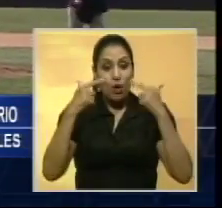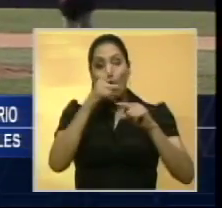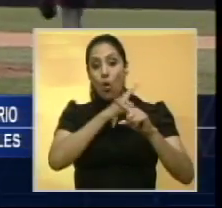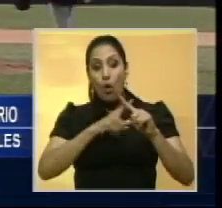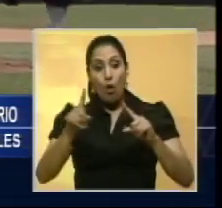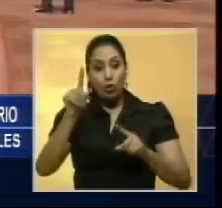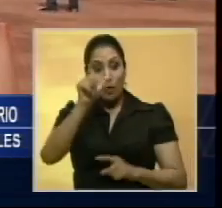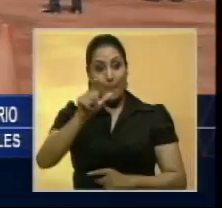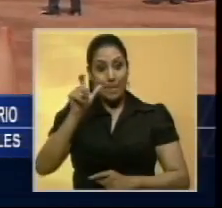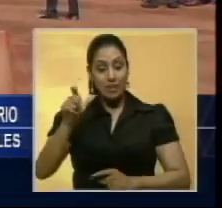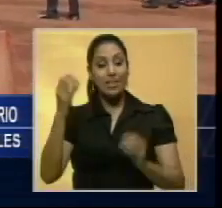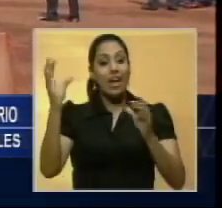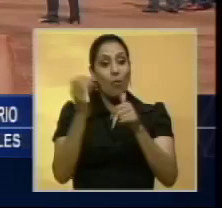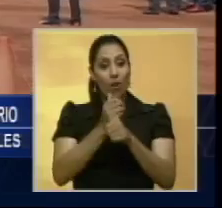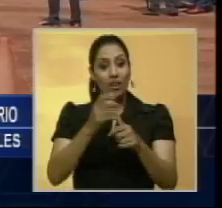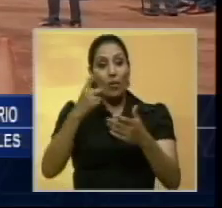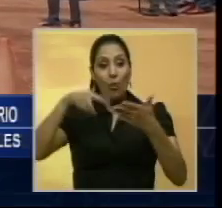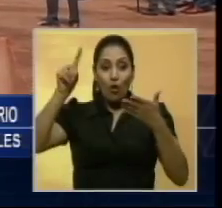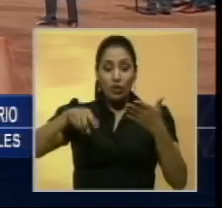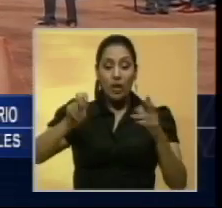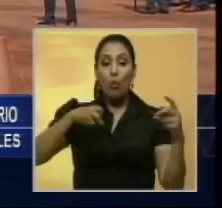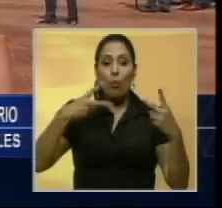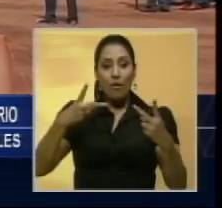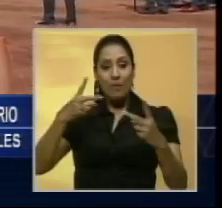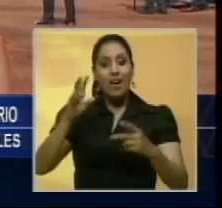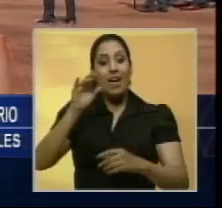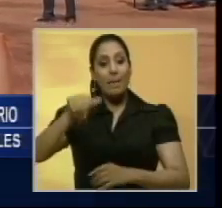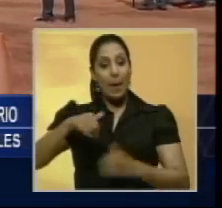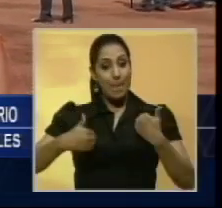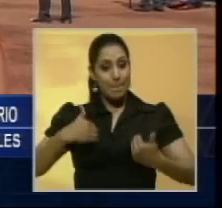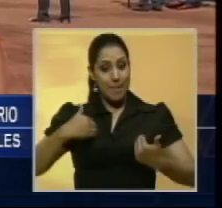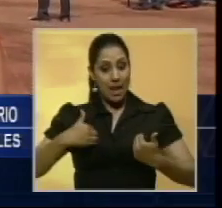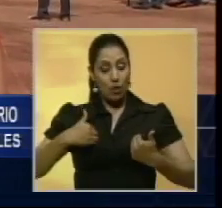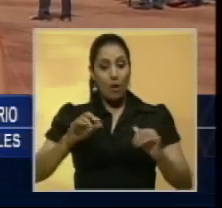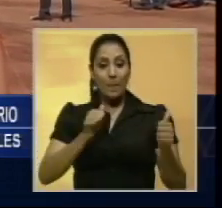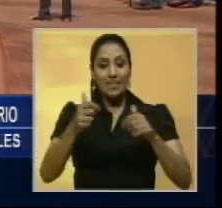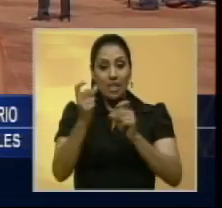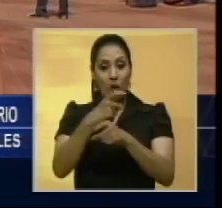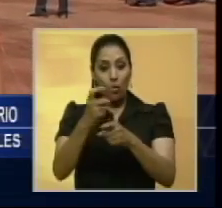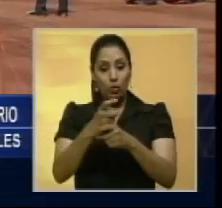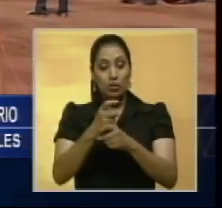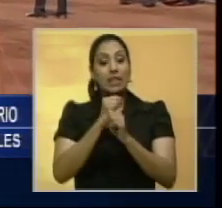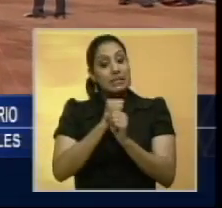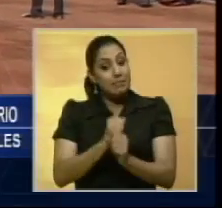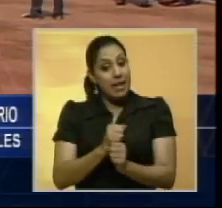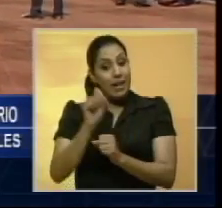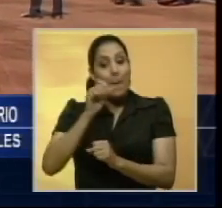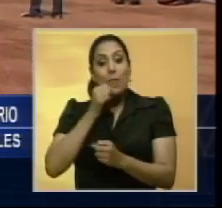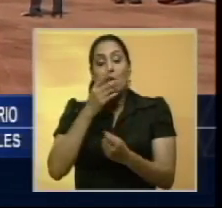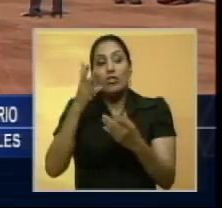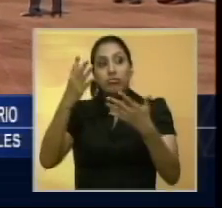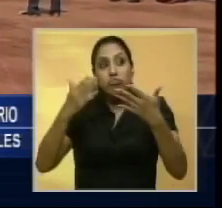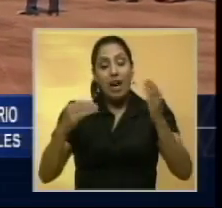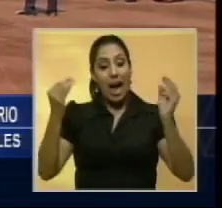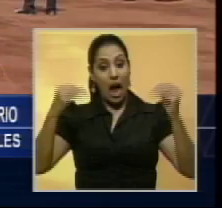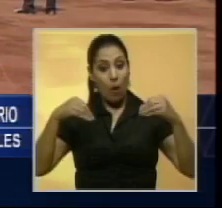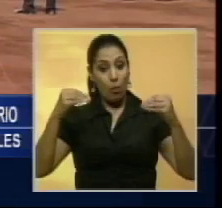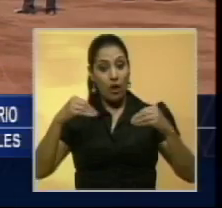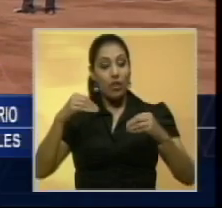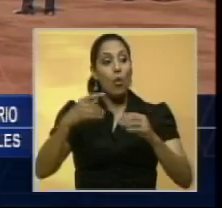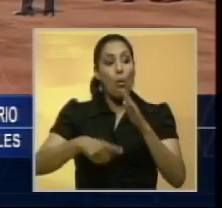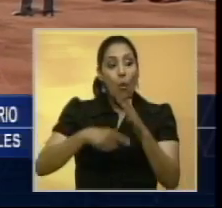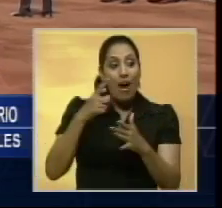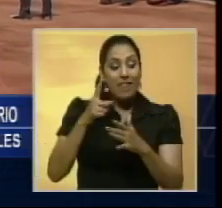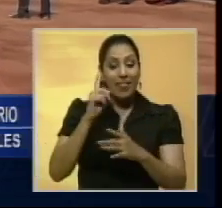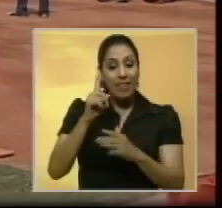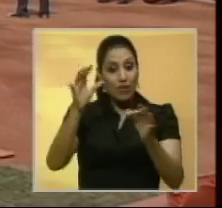los escualos lograron fijar un contrato que se firmará este miércoles 3 de agosto. Se espera que se den más detalles del acuerdo una